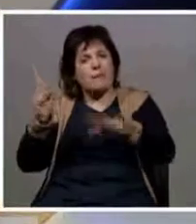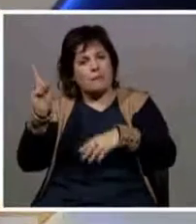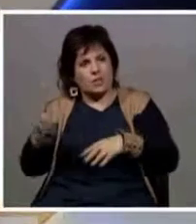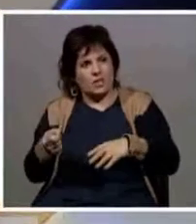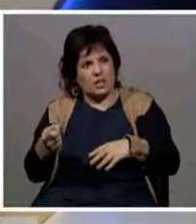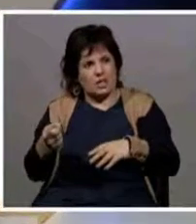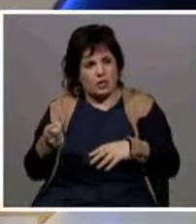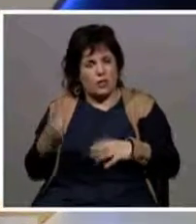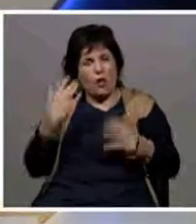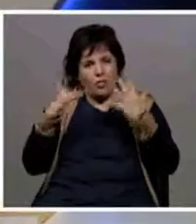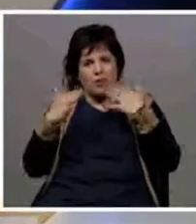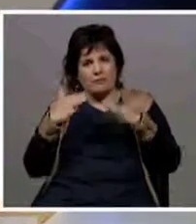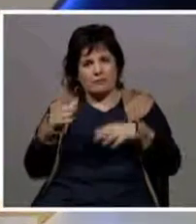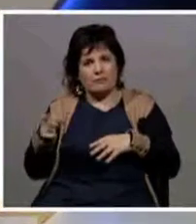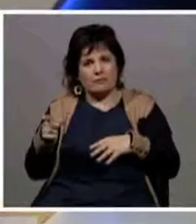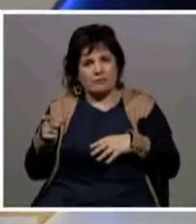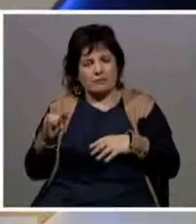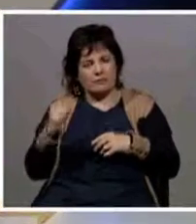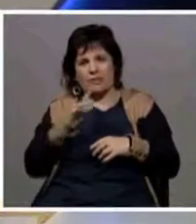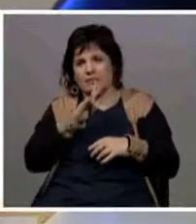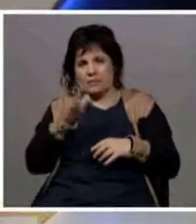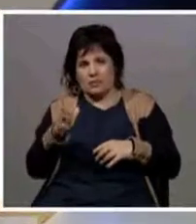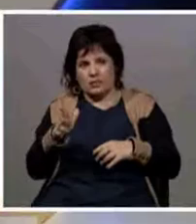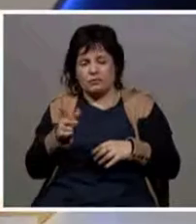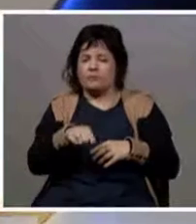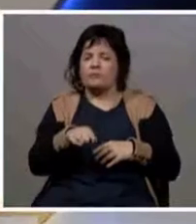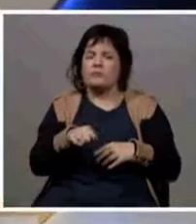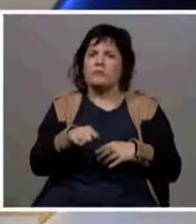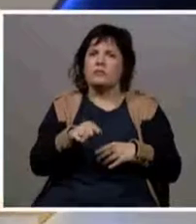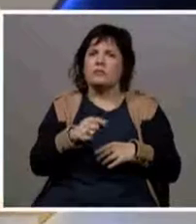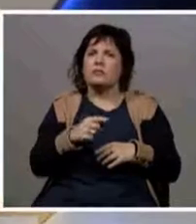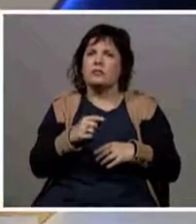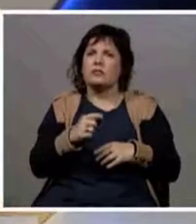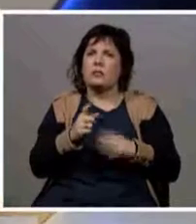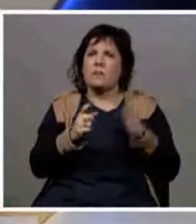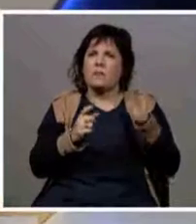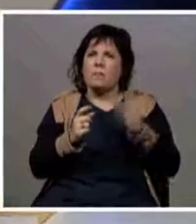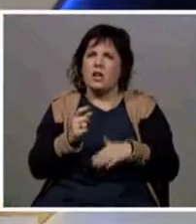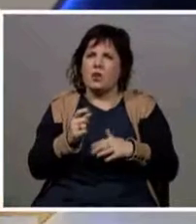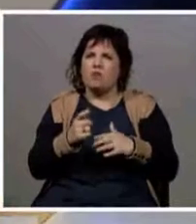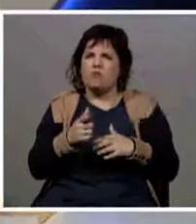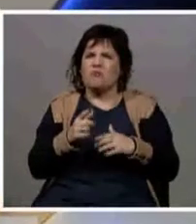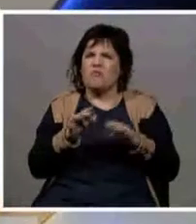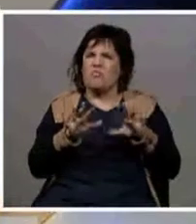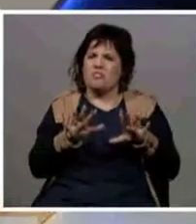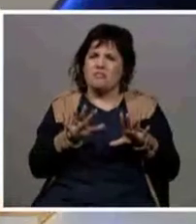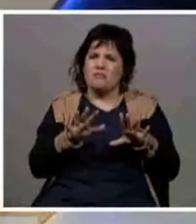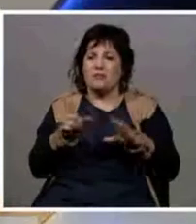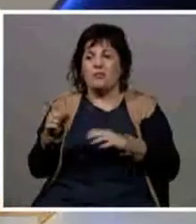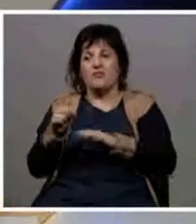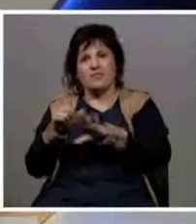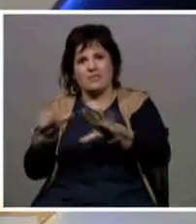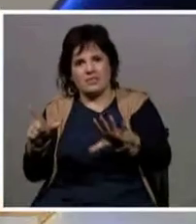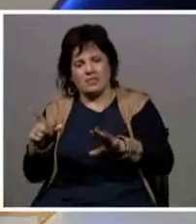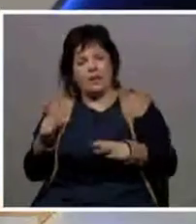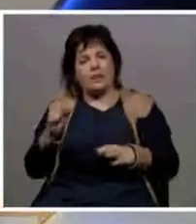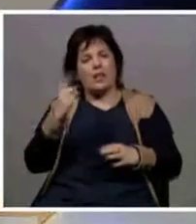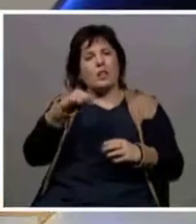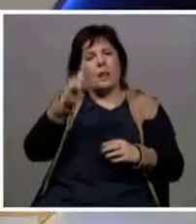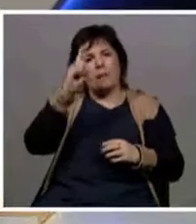de las adolescentes de casavalle tienen hijos en jardinería hipódromo es menor está en torno del 10 para montevideo